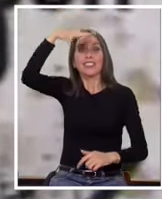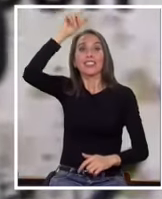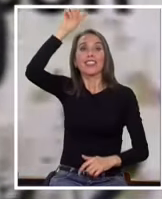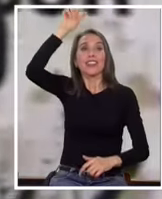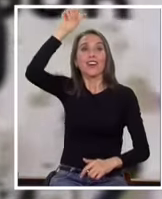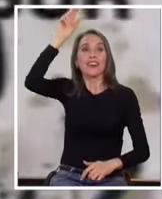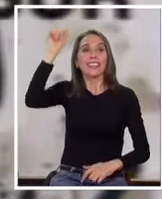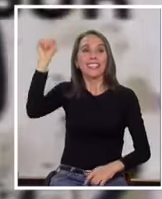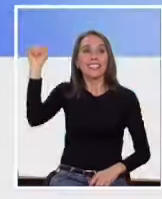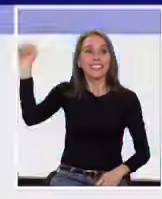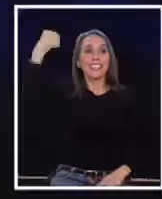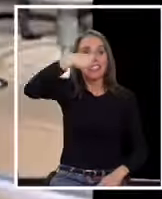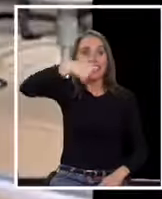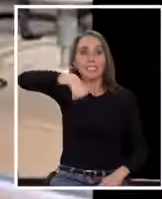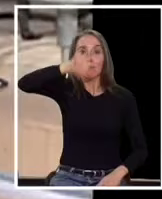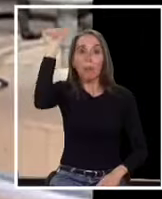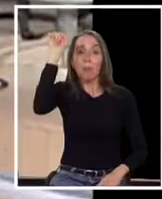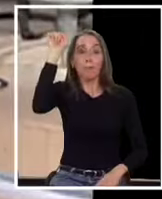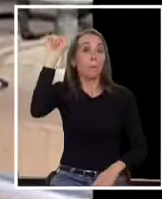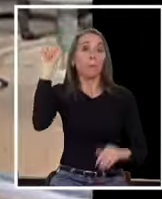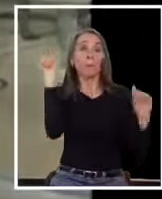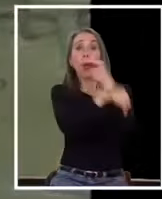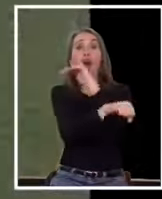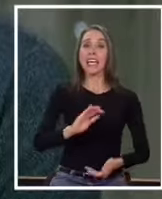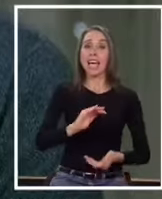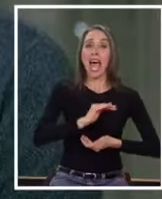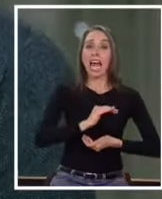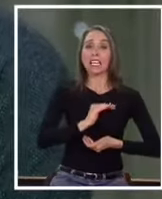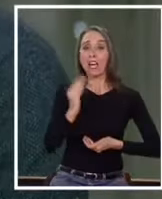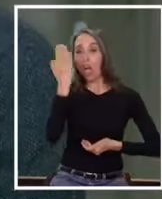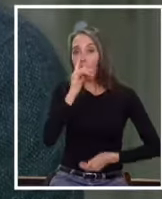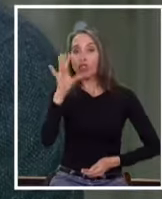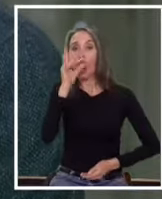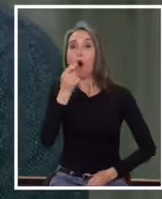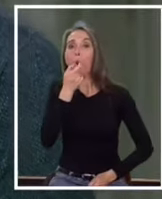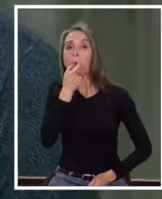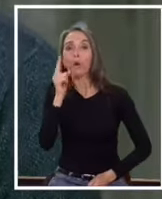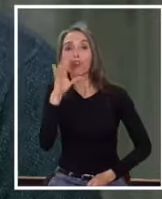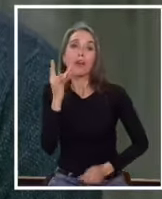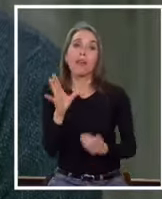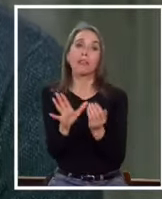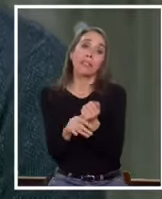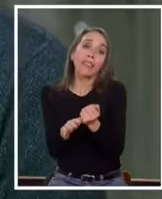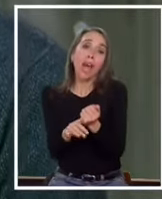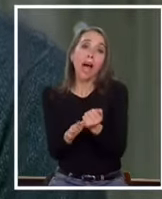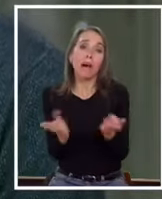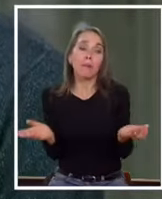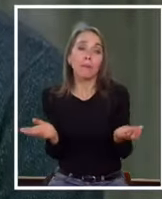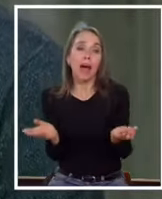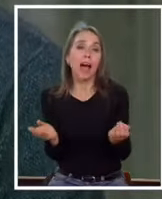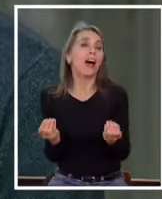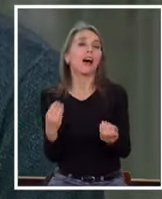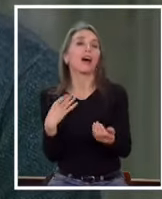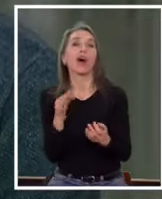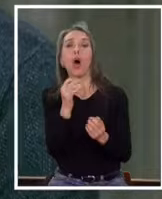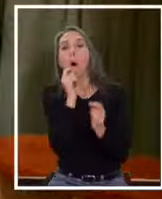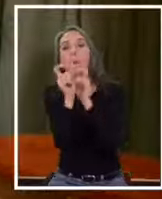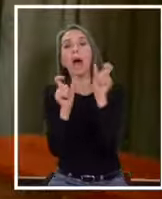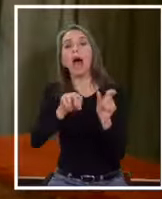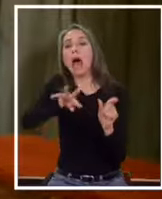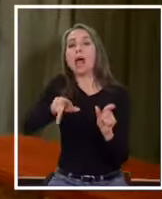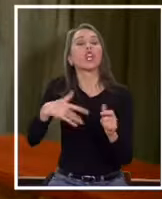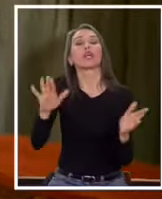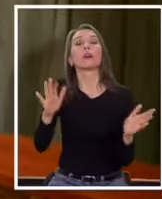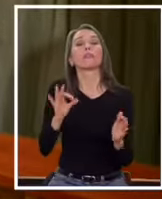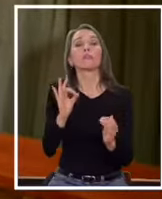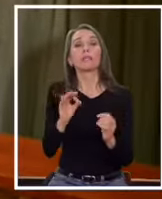Y dice así. Hacemos a través de la imagen. Este es trampa, que no, o sea, ponerle los otros nombres, ponerle los eufemismos que quieras, digamos.